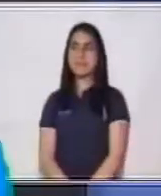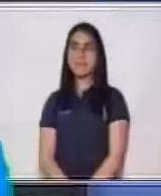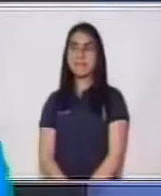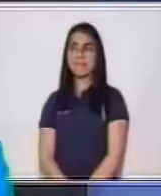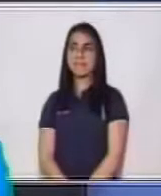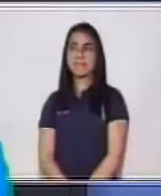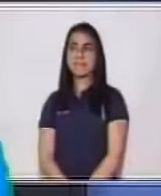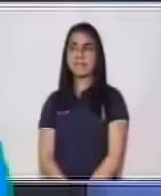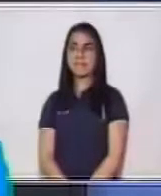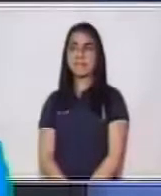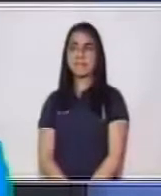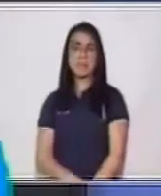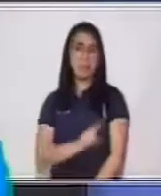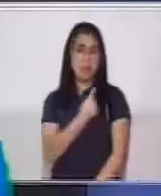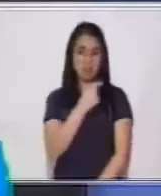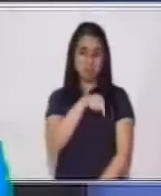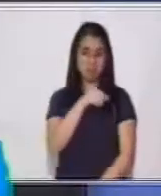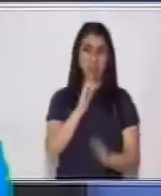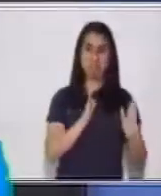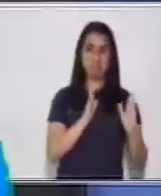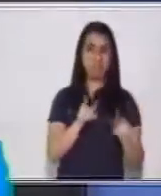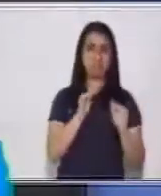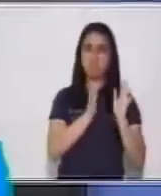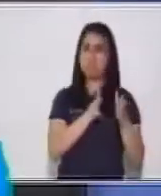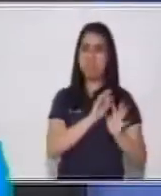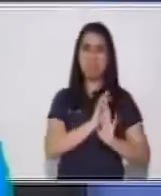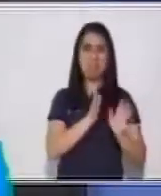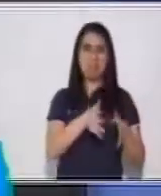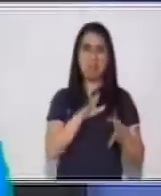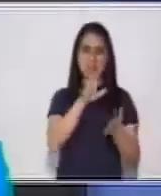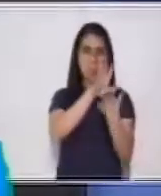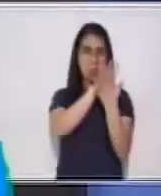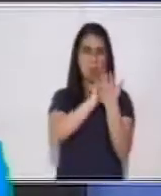1.73x. Y eso va a ser igual